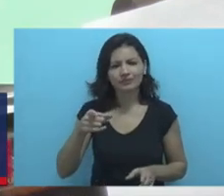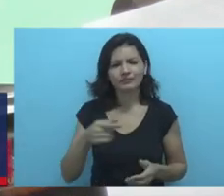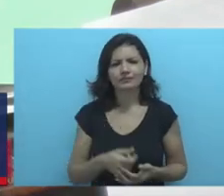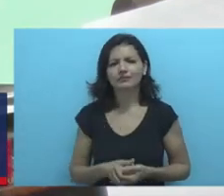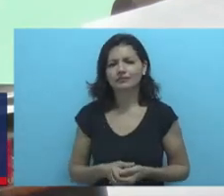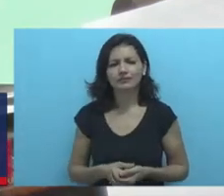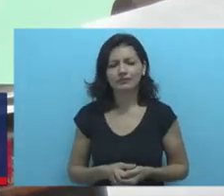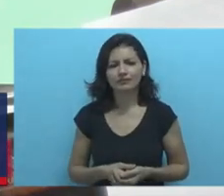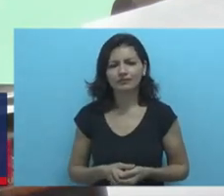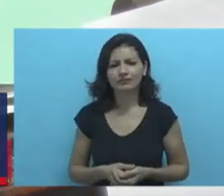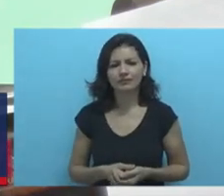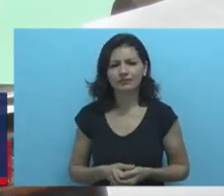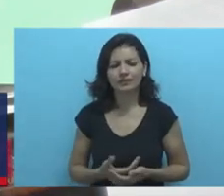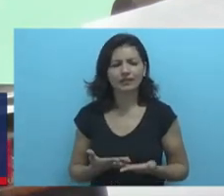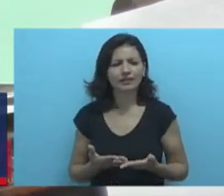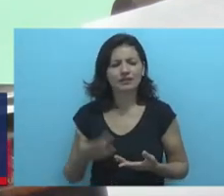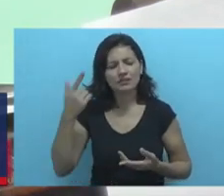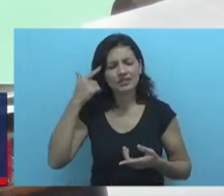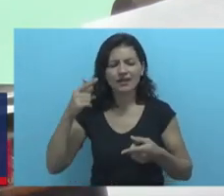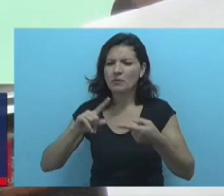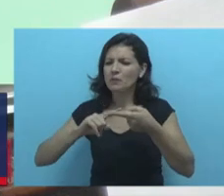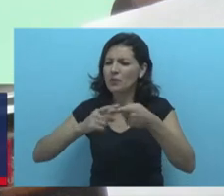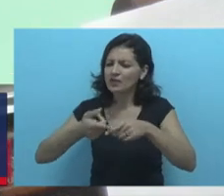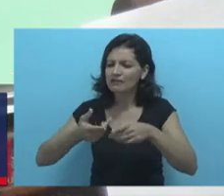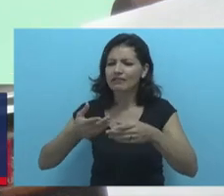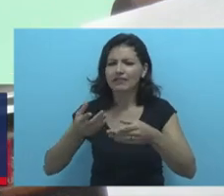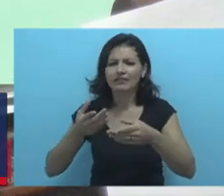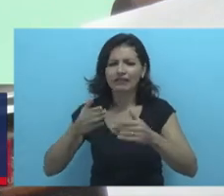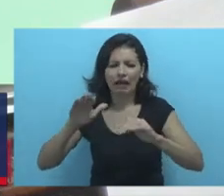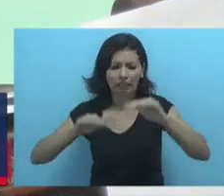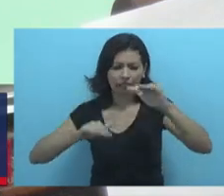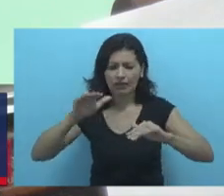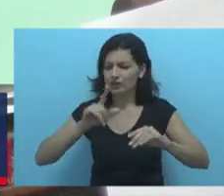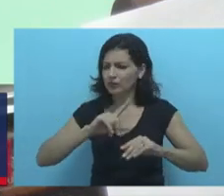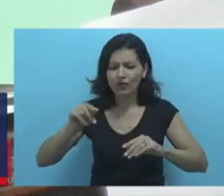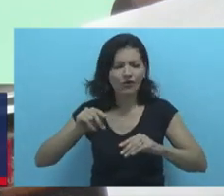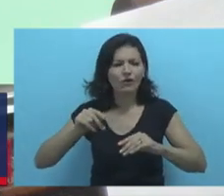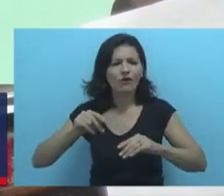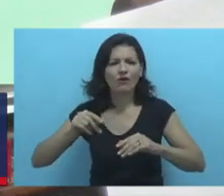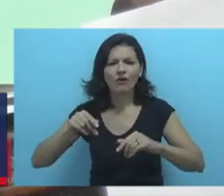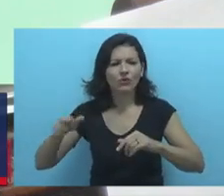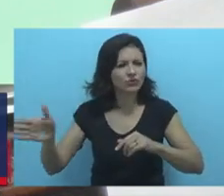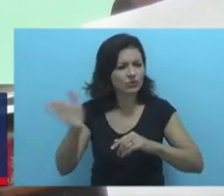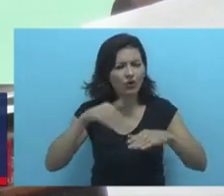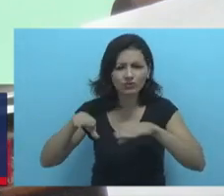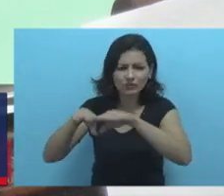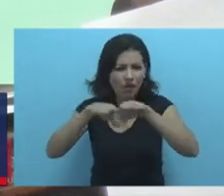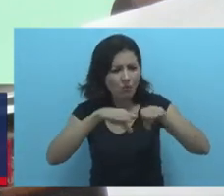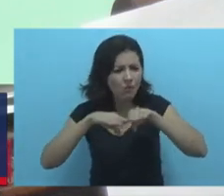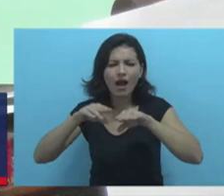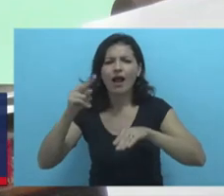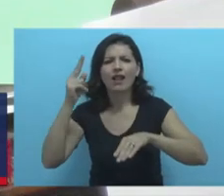entender la política entre iguales, de entender la política de forma horizontal, de respetar al otro,